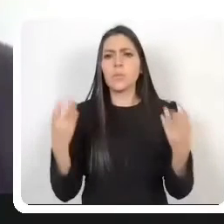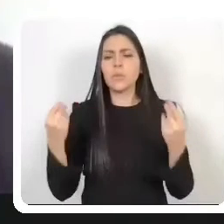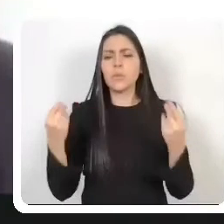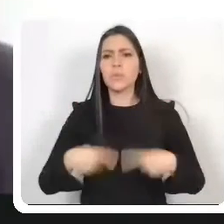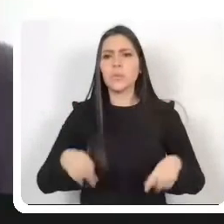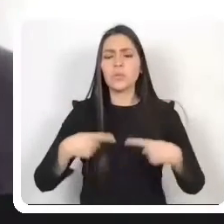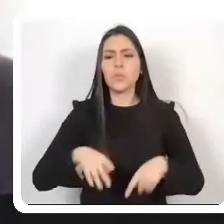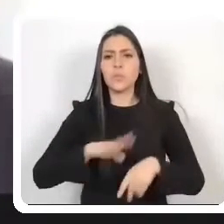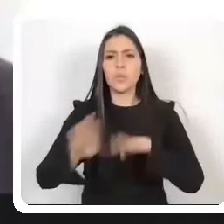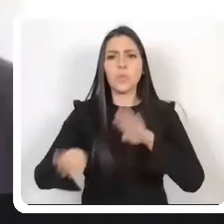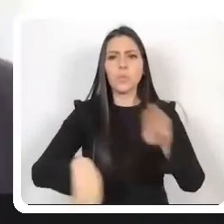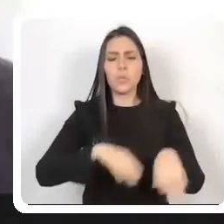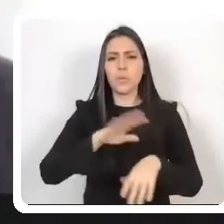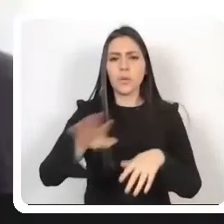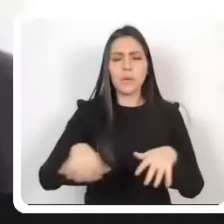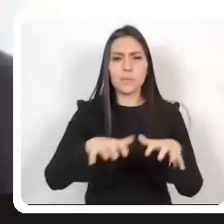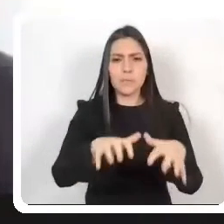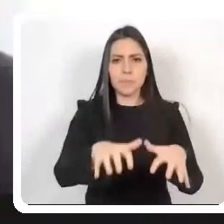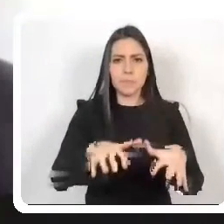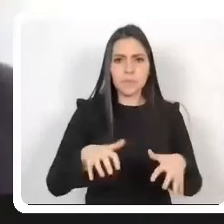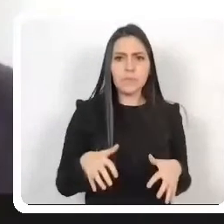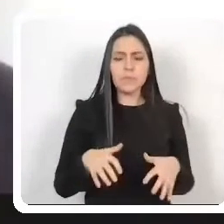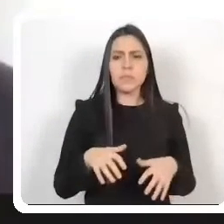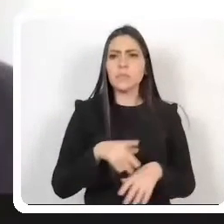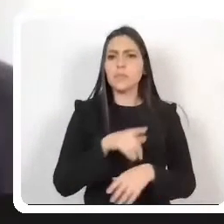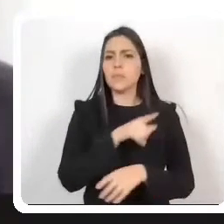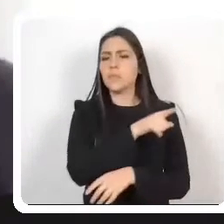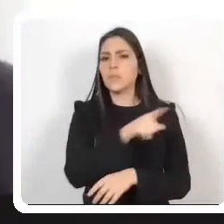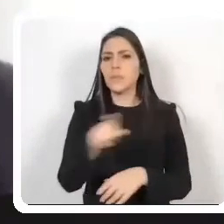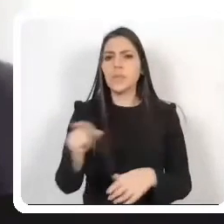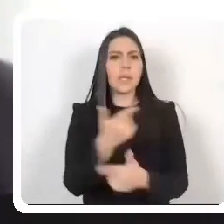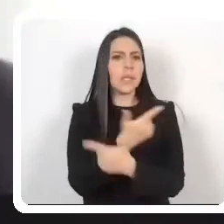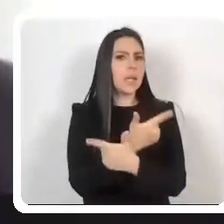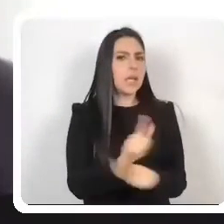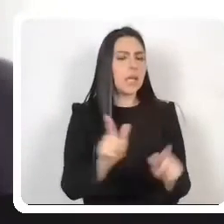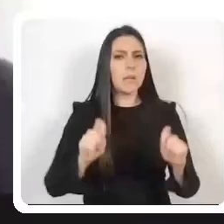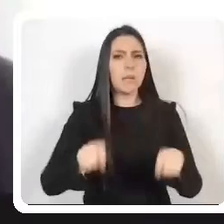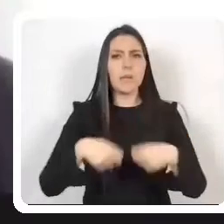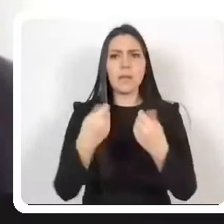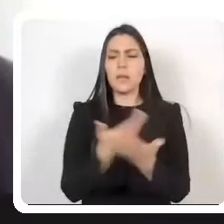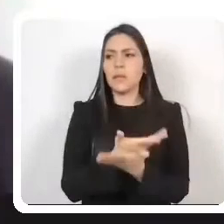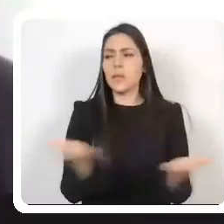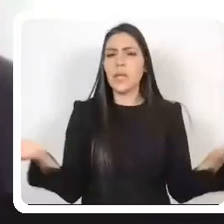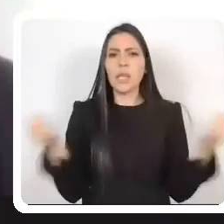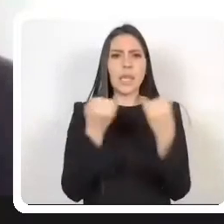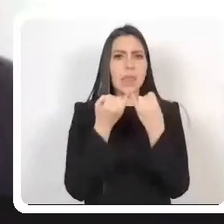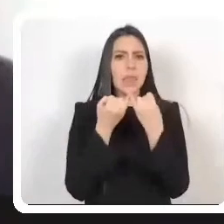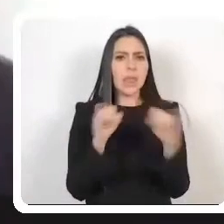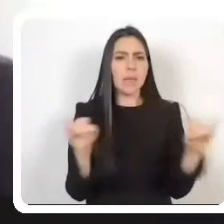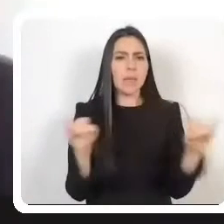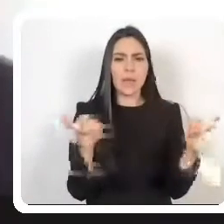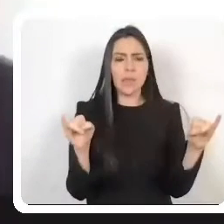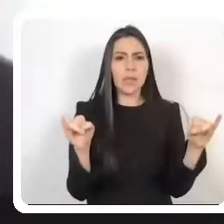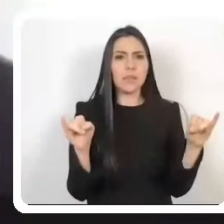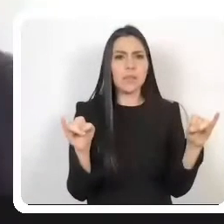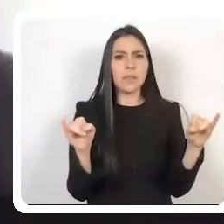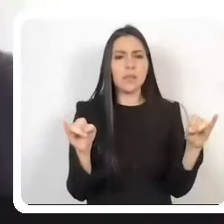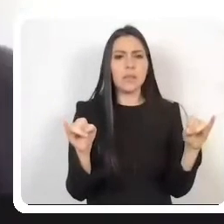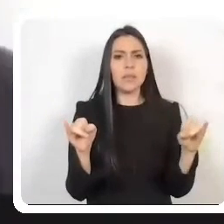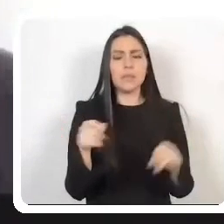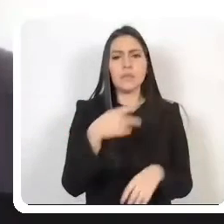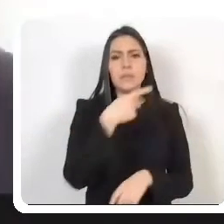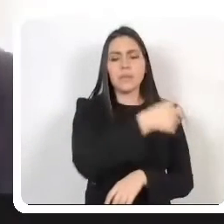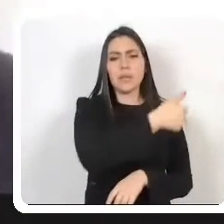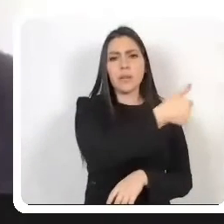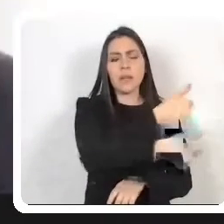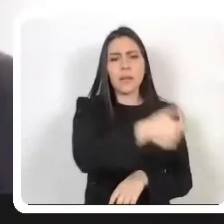Se declaró libertad de cultos, independencia absoluta de las potestades civil